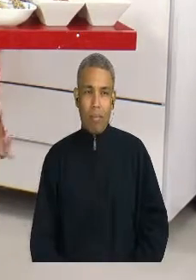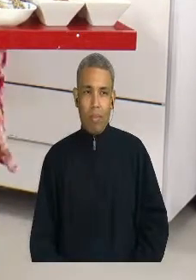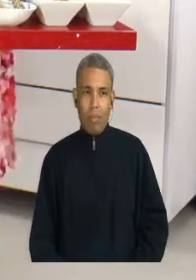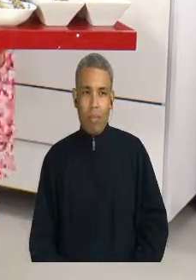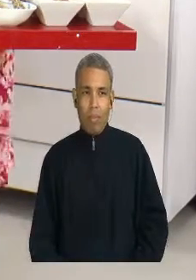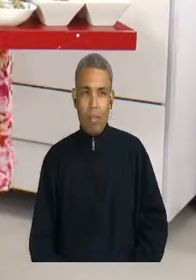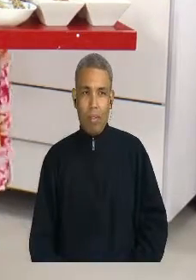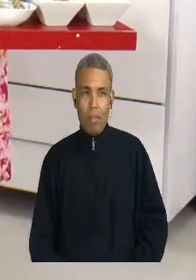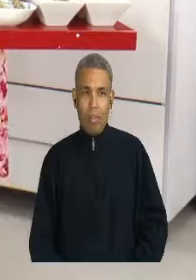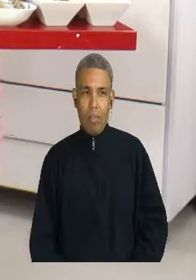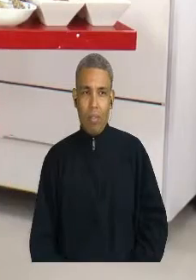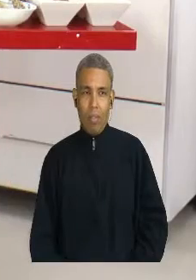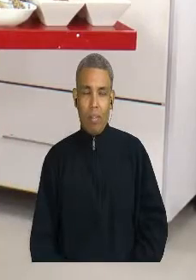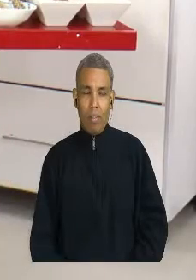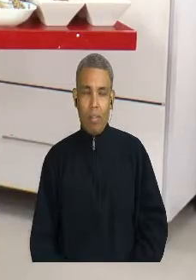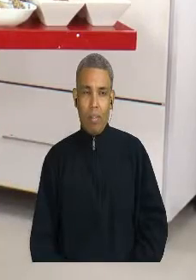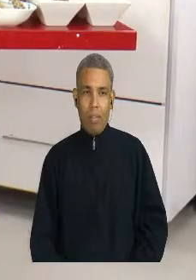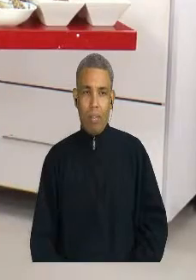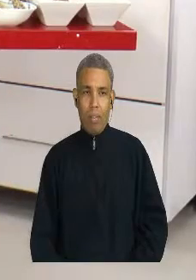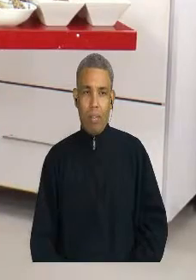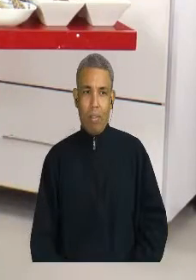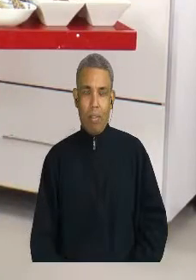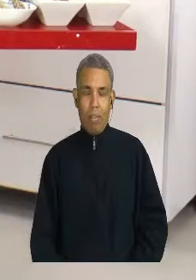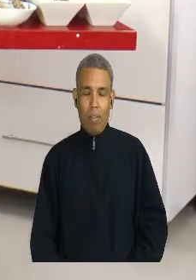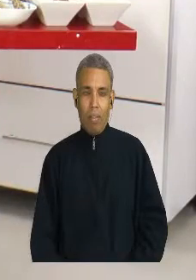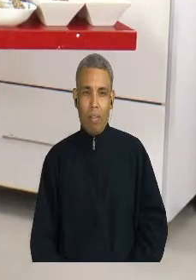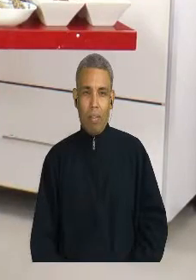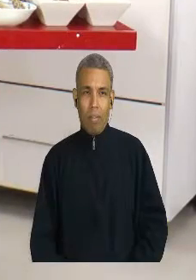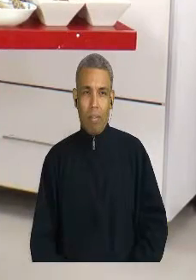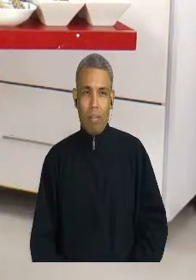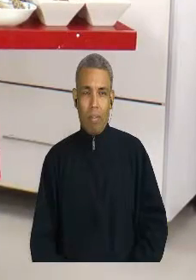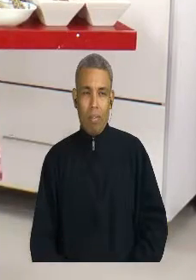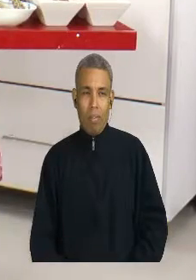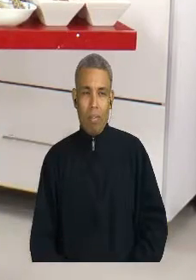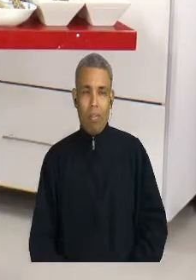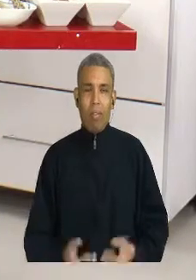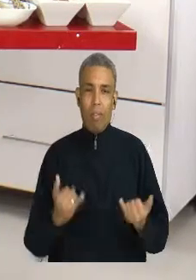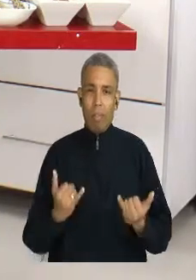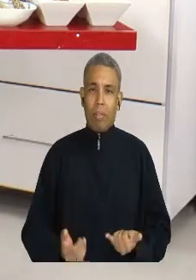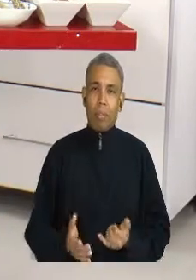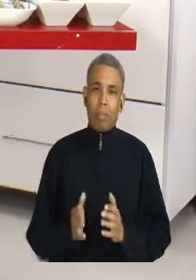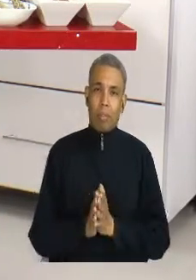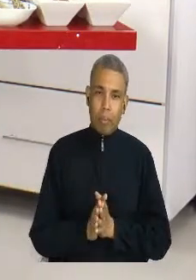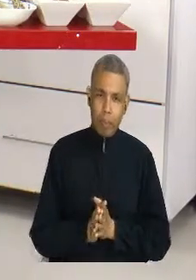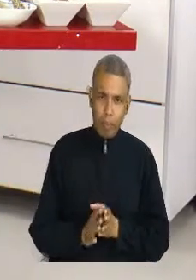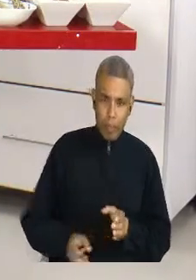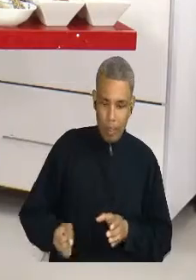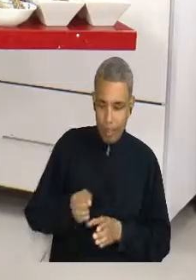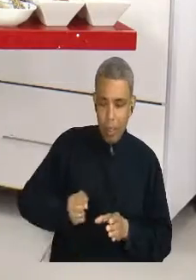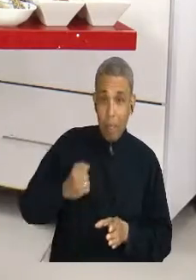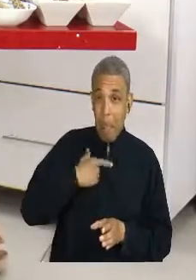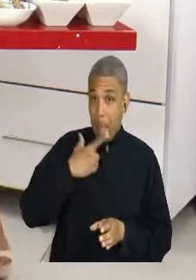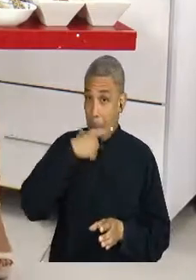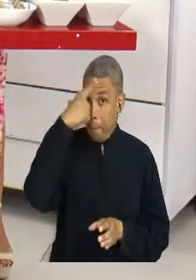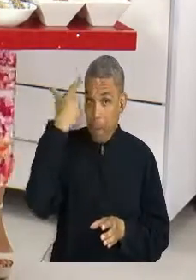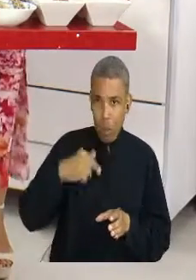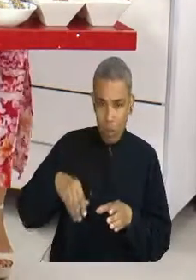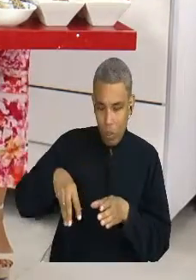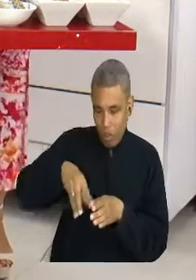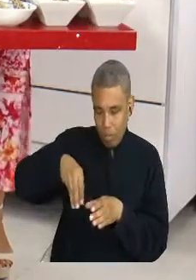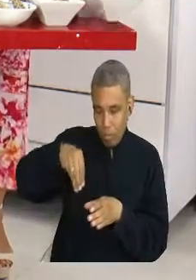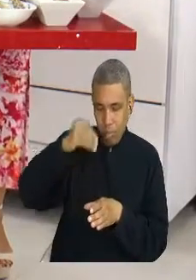una tacita. Bien. Y vamos a mezclar nuestra mayonesa. Una tacita, tazota. Nuestra mayonesa. Okay, te